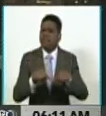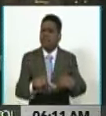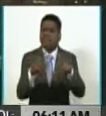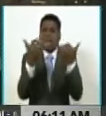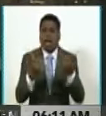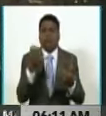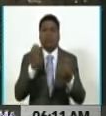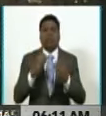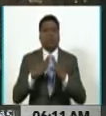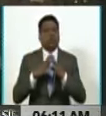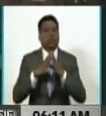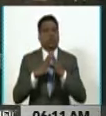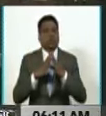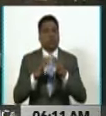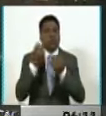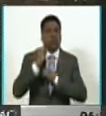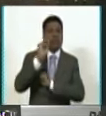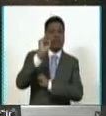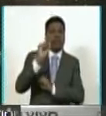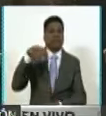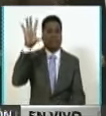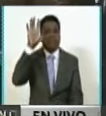la defensa de la patria.